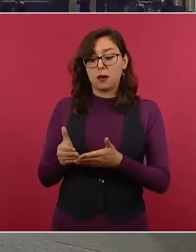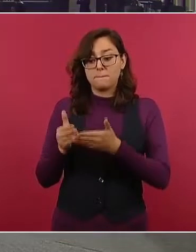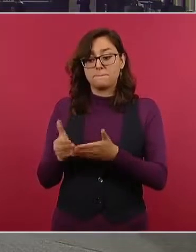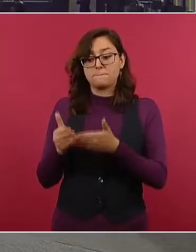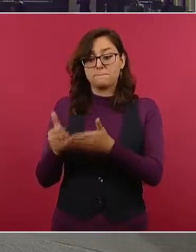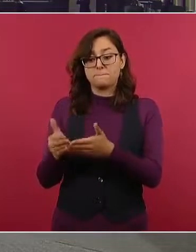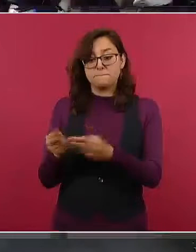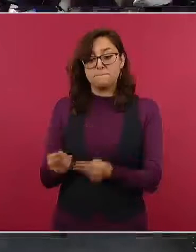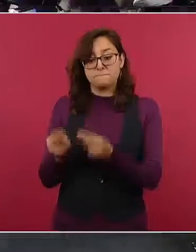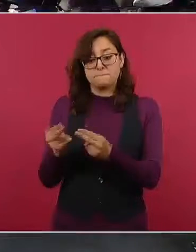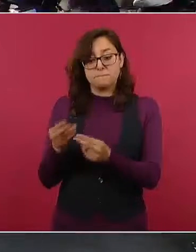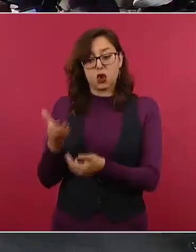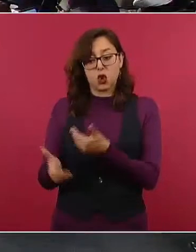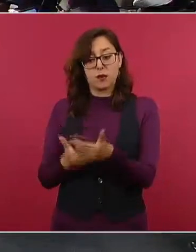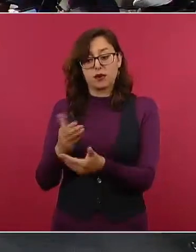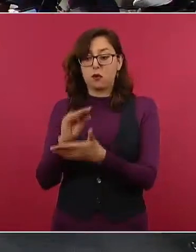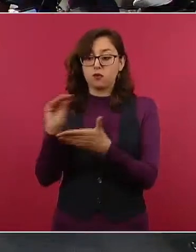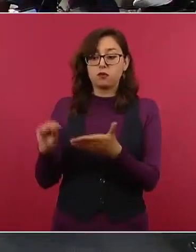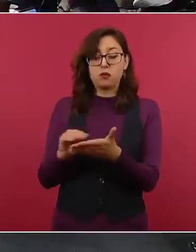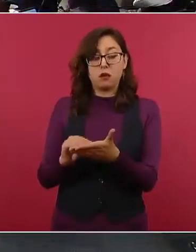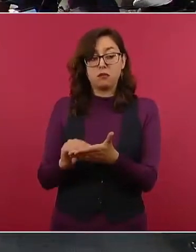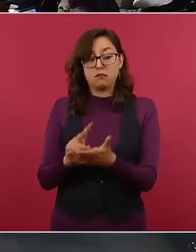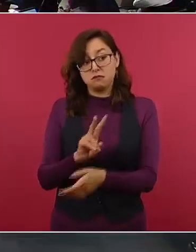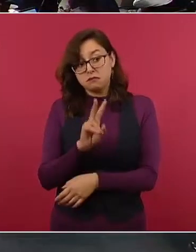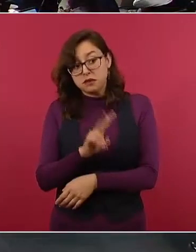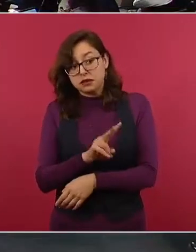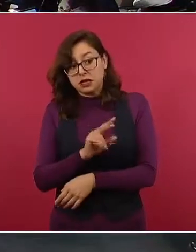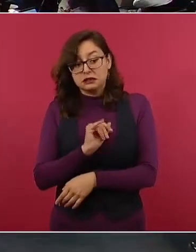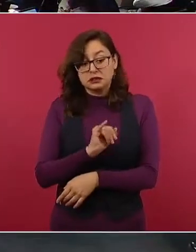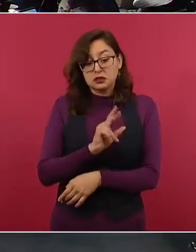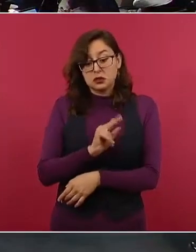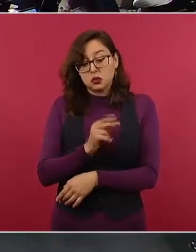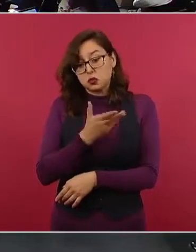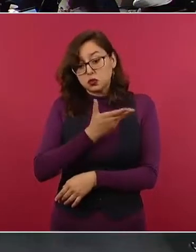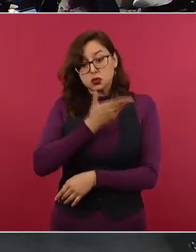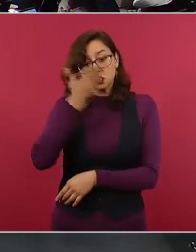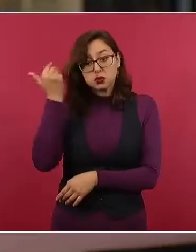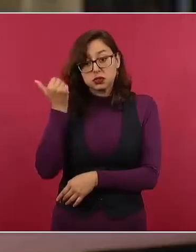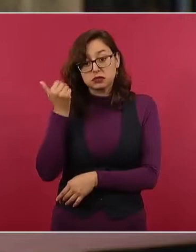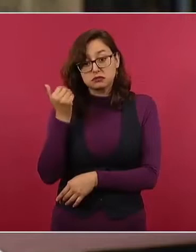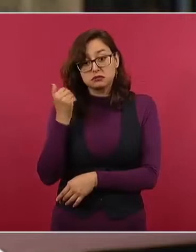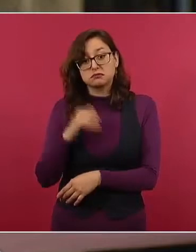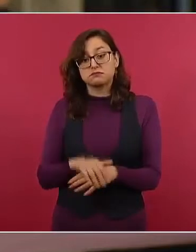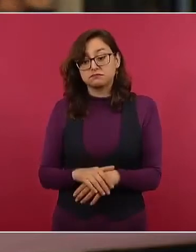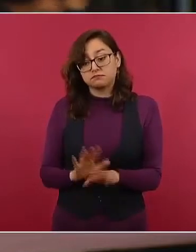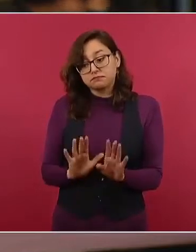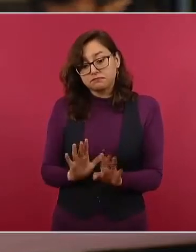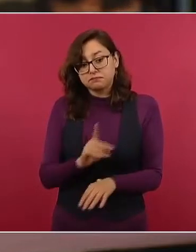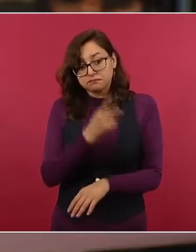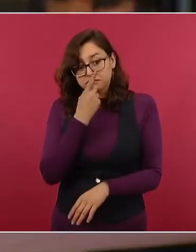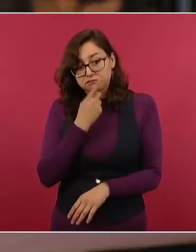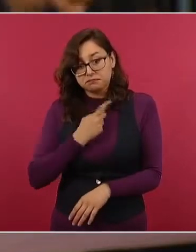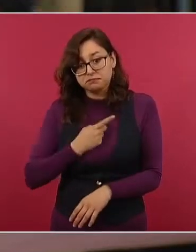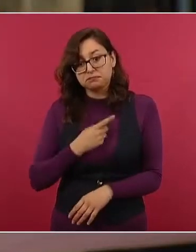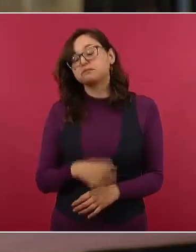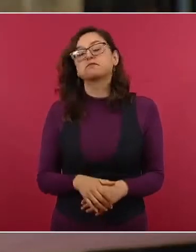fue un rumor. En el sentido de los puertos,